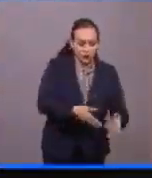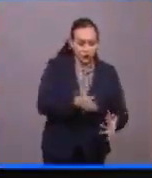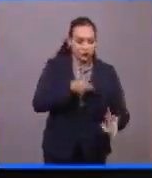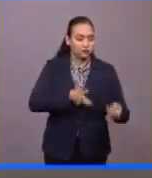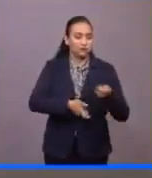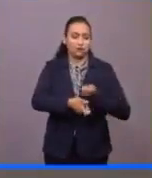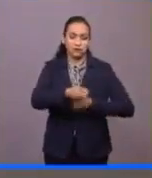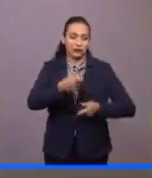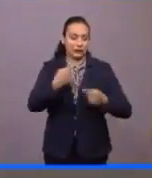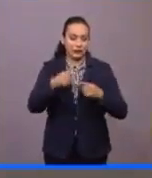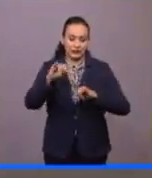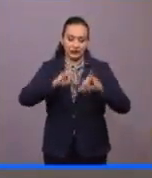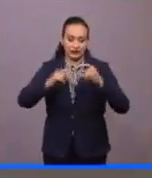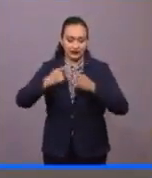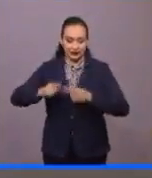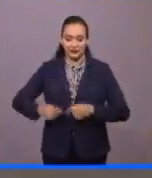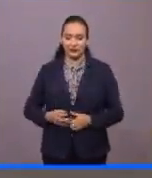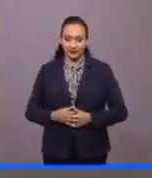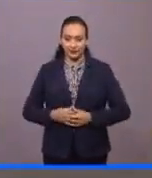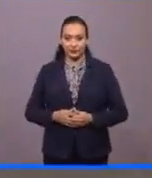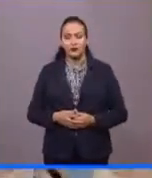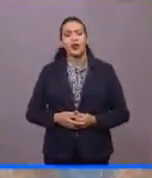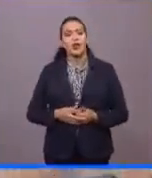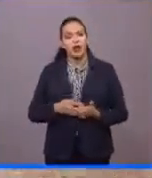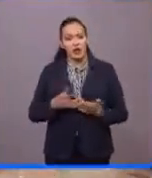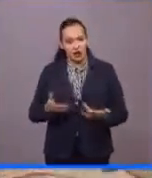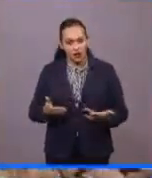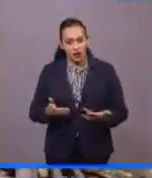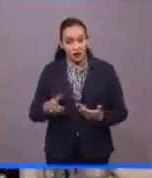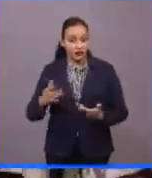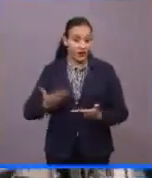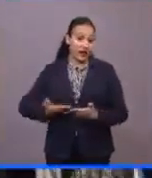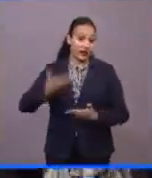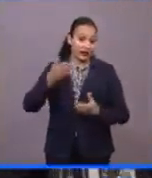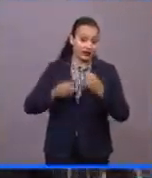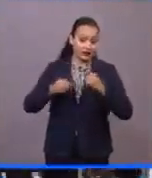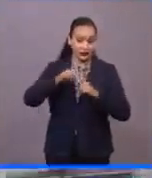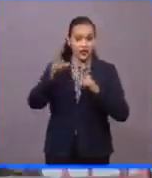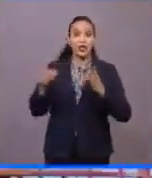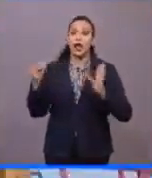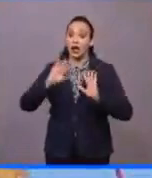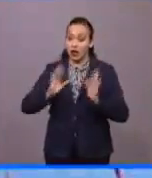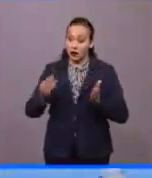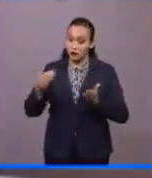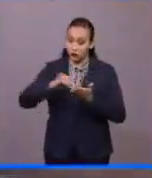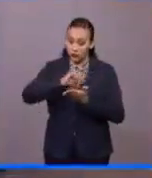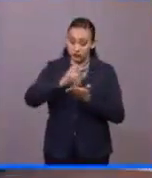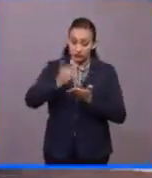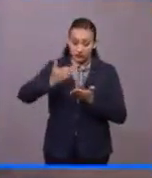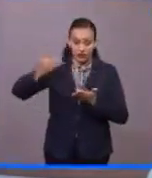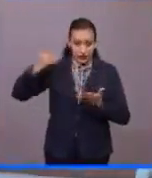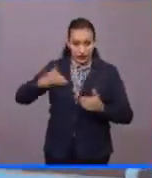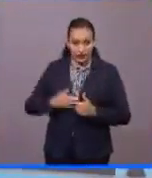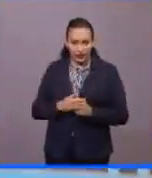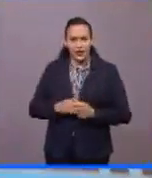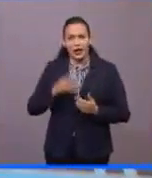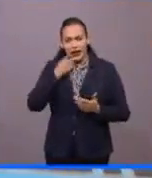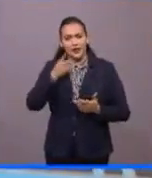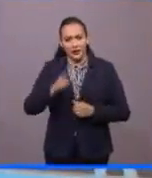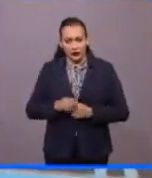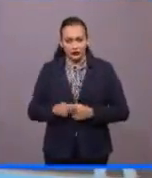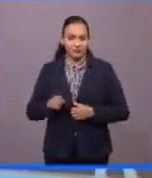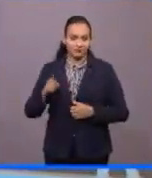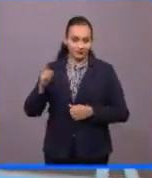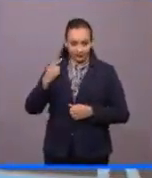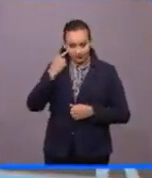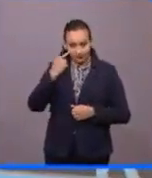de cualquier hidrocarburo. Conforme a precedentes, el Pleno invalidó la mencionada disposición al determinar que el Congreso